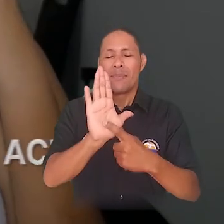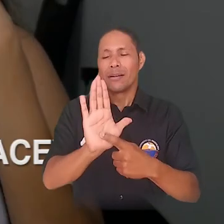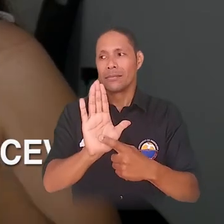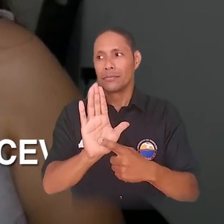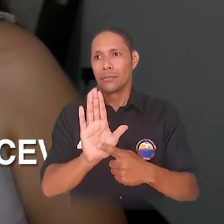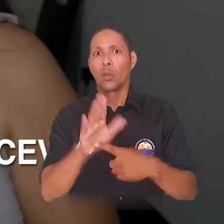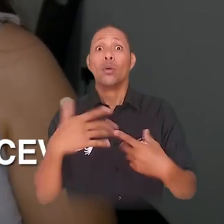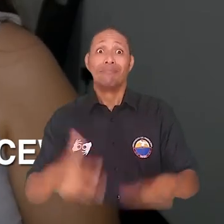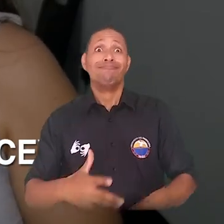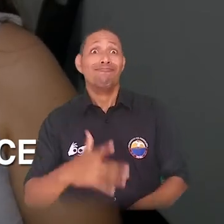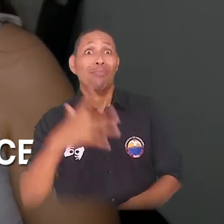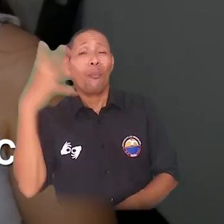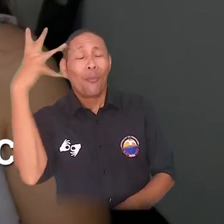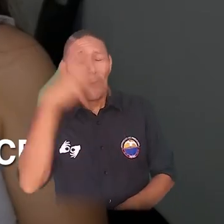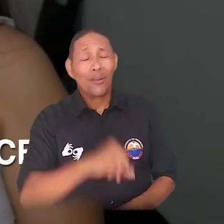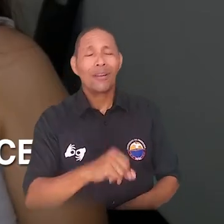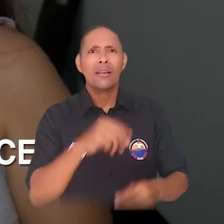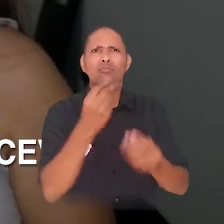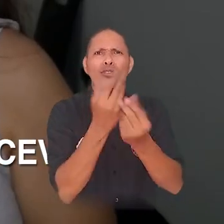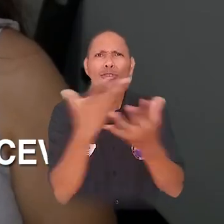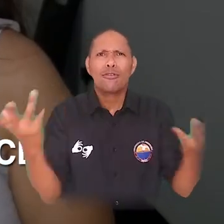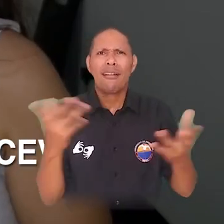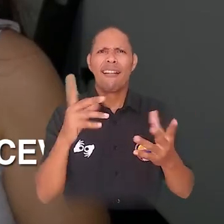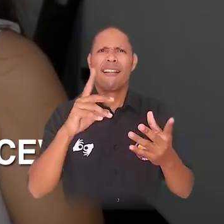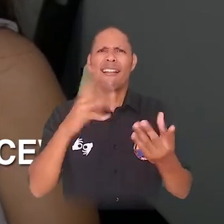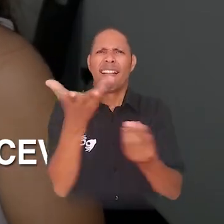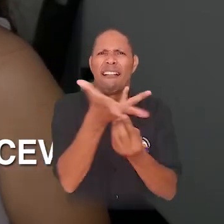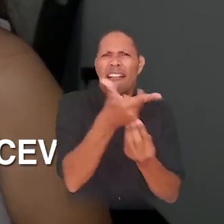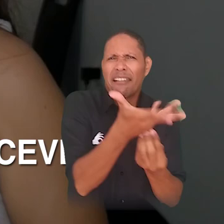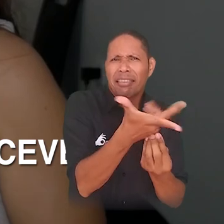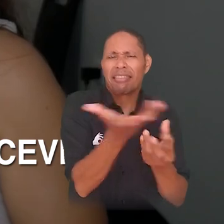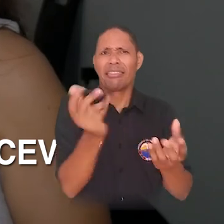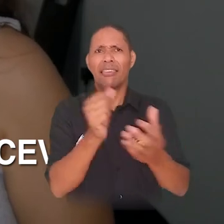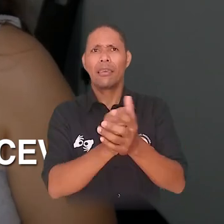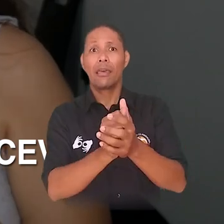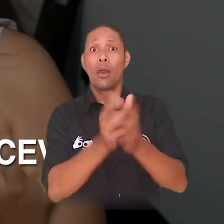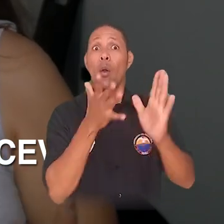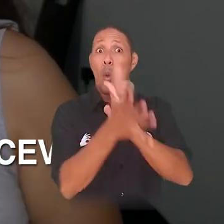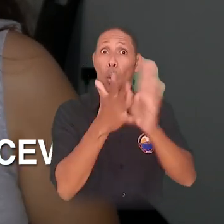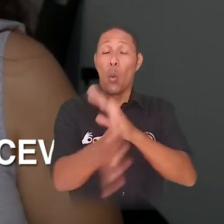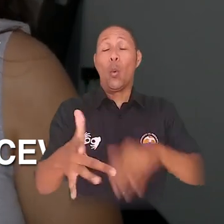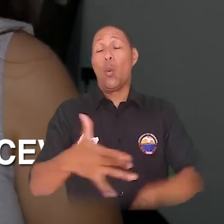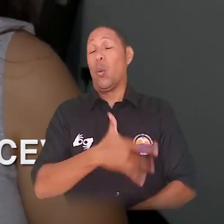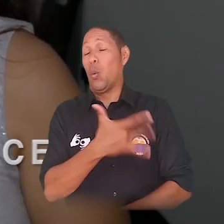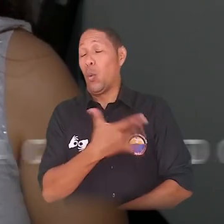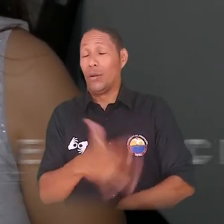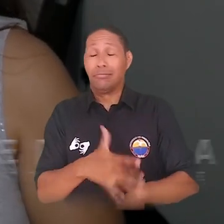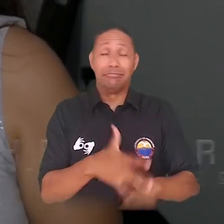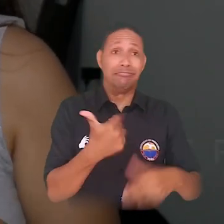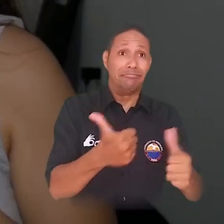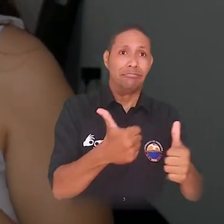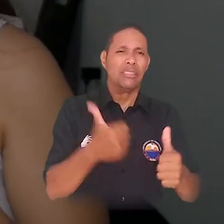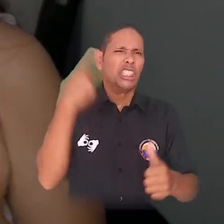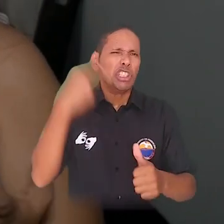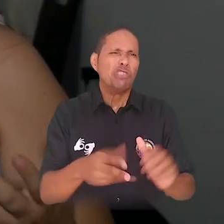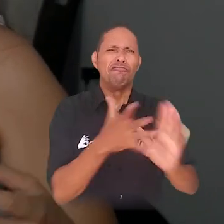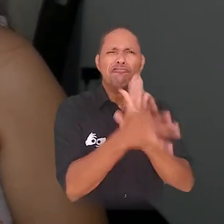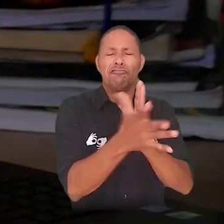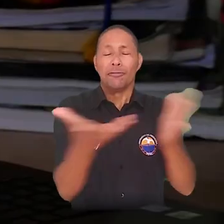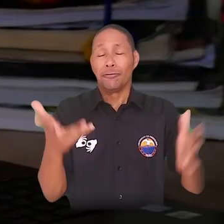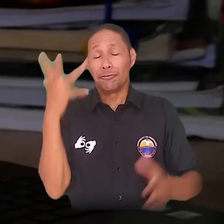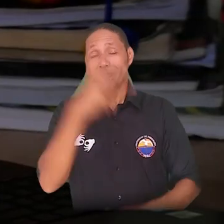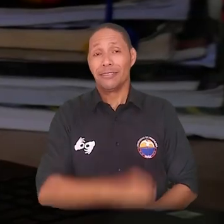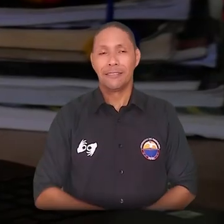presentación bastante bonita en la que incluyen muchas cosas como el arte, palabras emotivas,